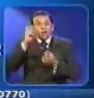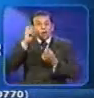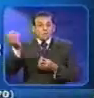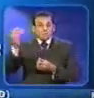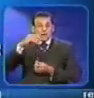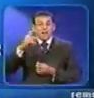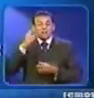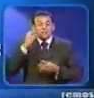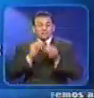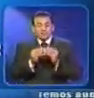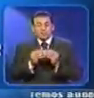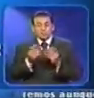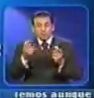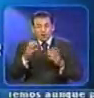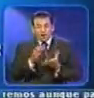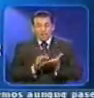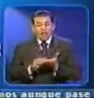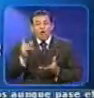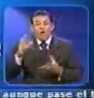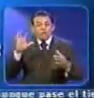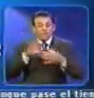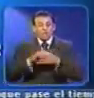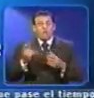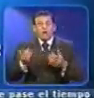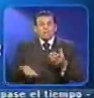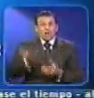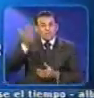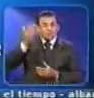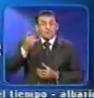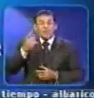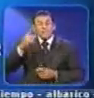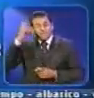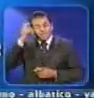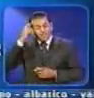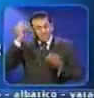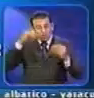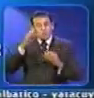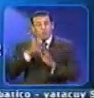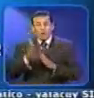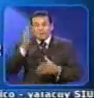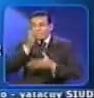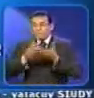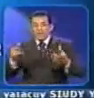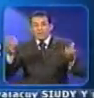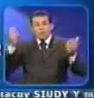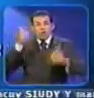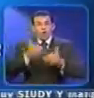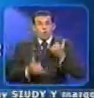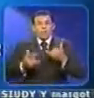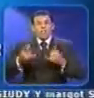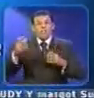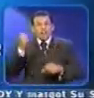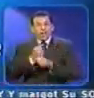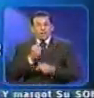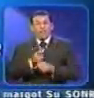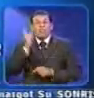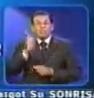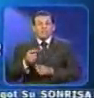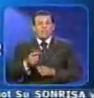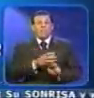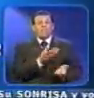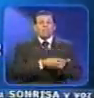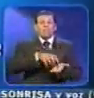corrección monetaria o ajuste por inflación, después de la fecha convenida por las partes para la culminación de la obra, deberá